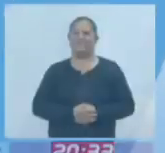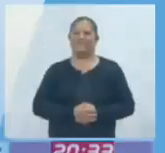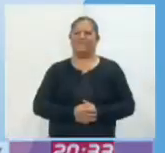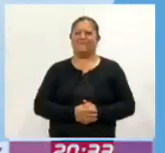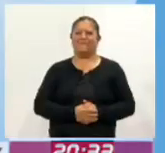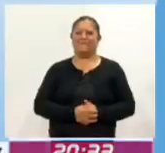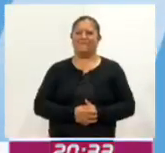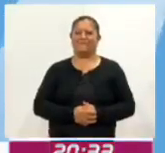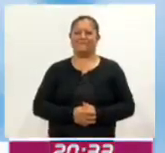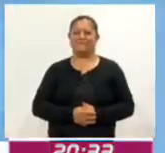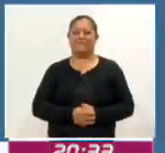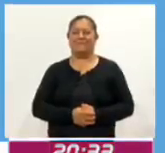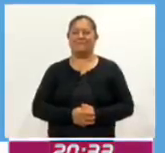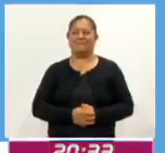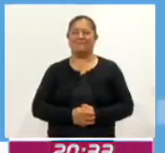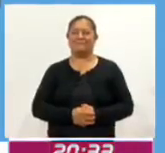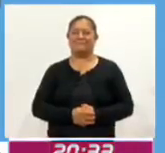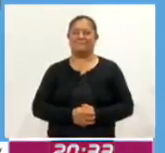Continuamos.